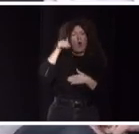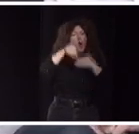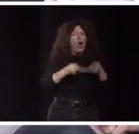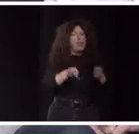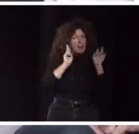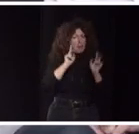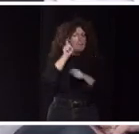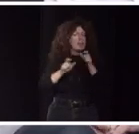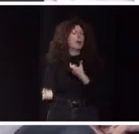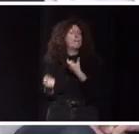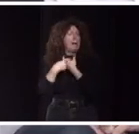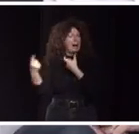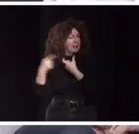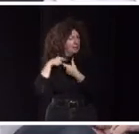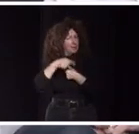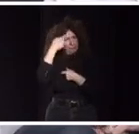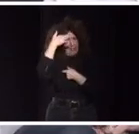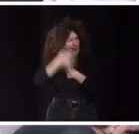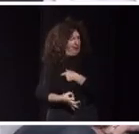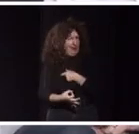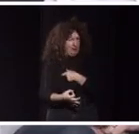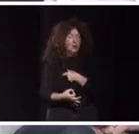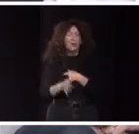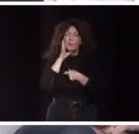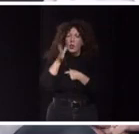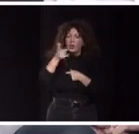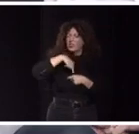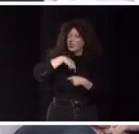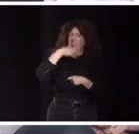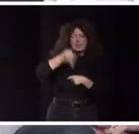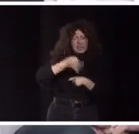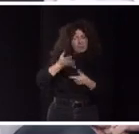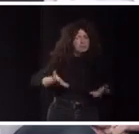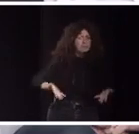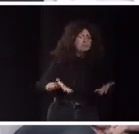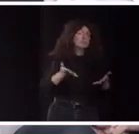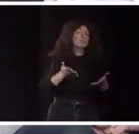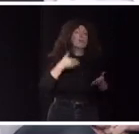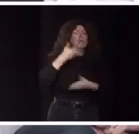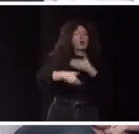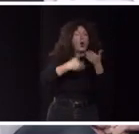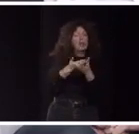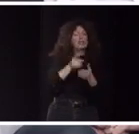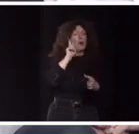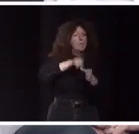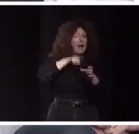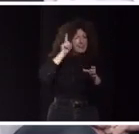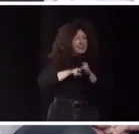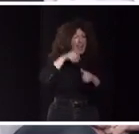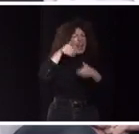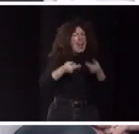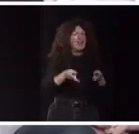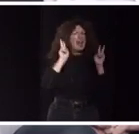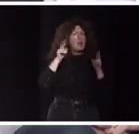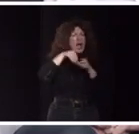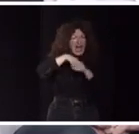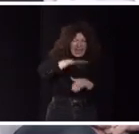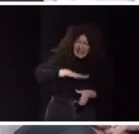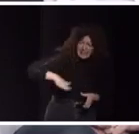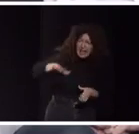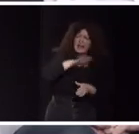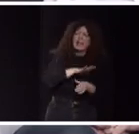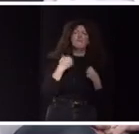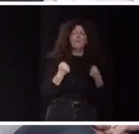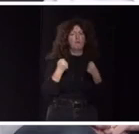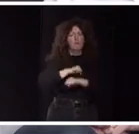participación, y por eso vamos a seguir impulsando siempre procesos de participación y de democracia internas que nos fortalezcan